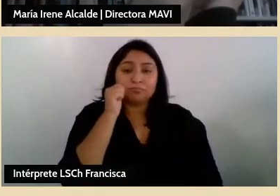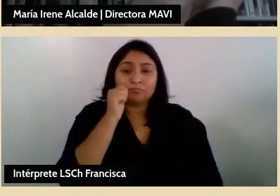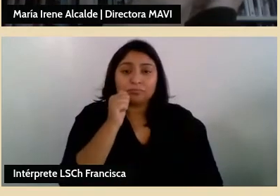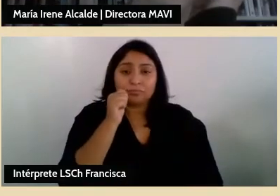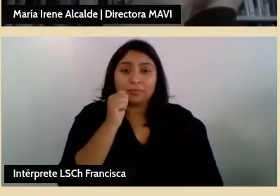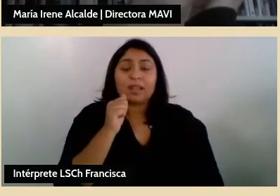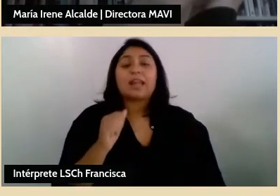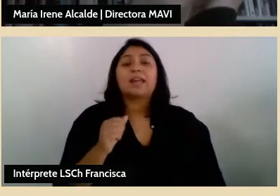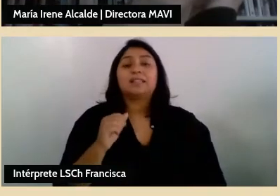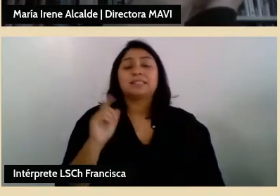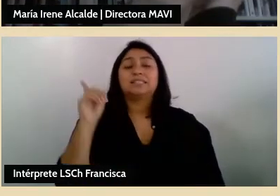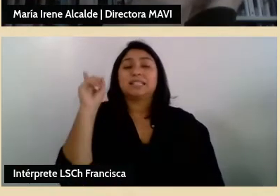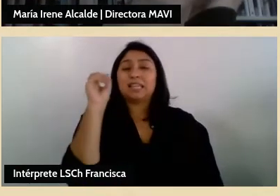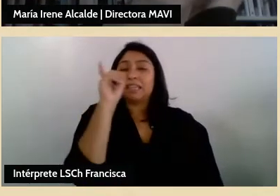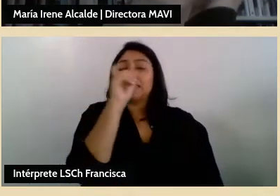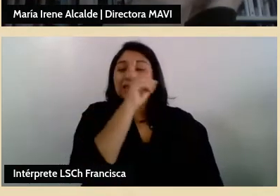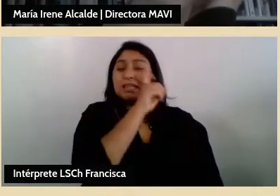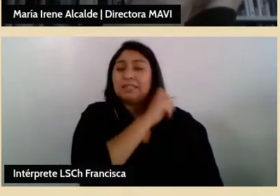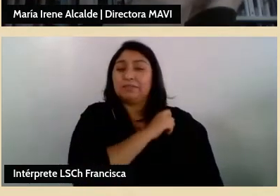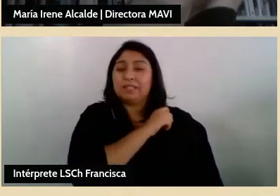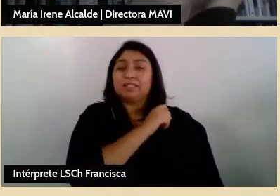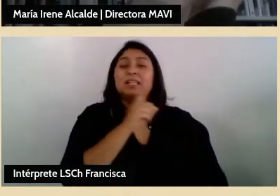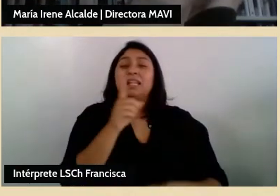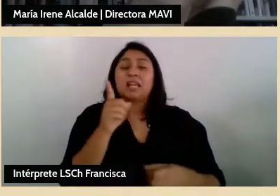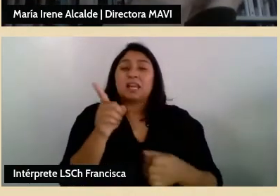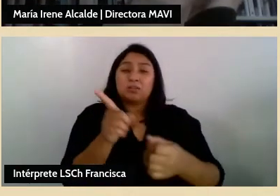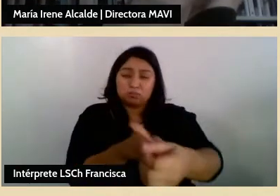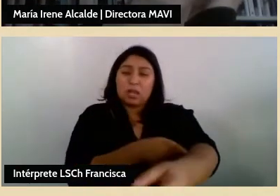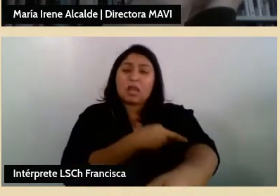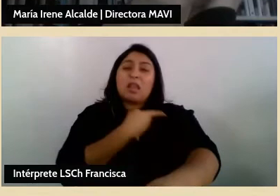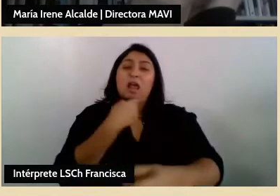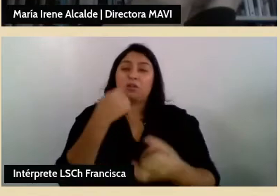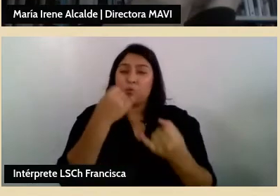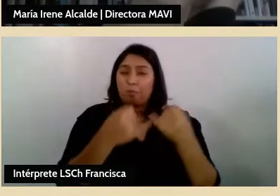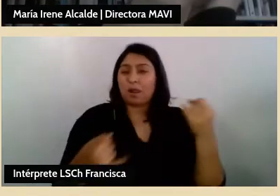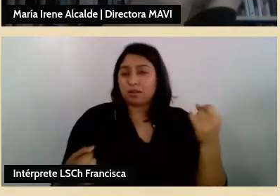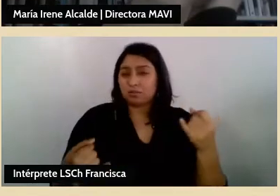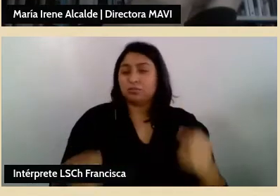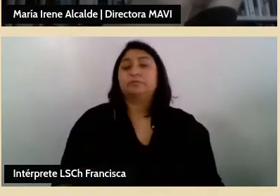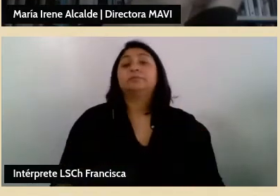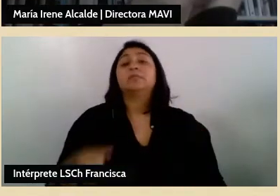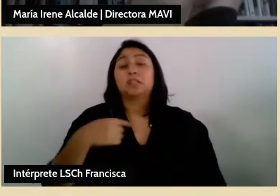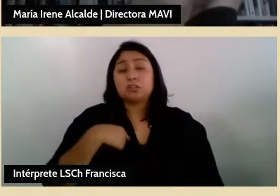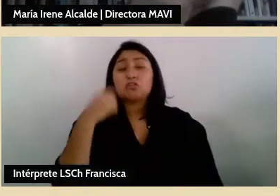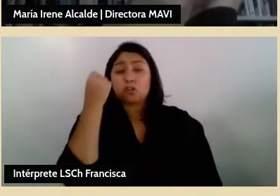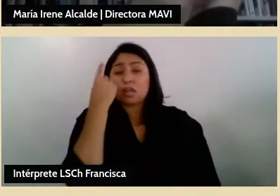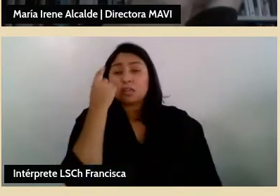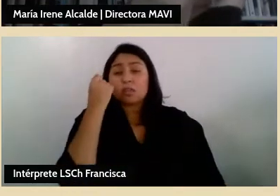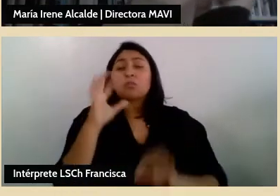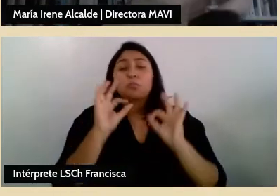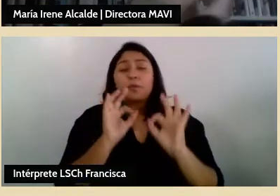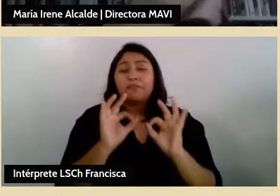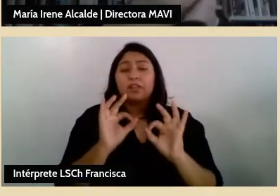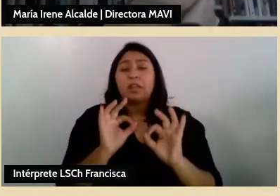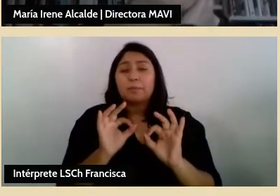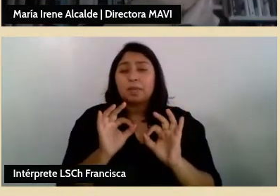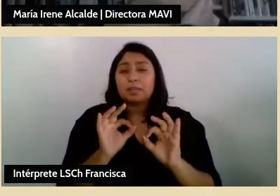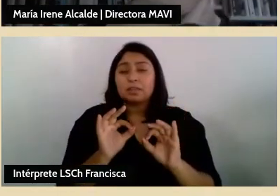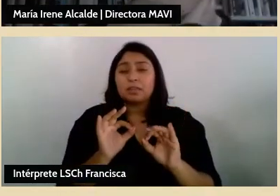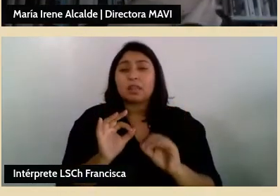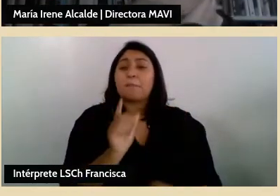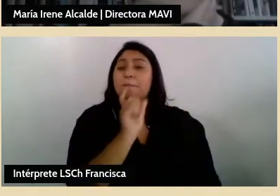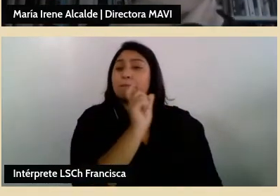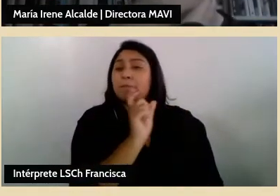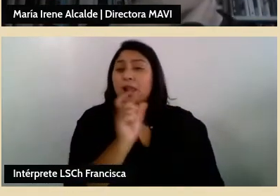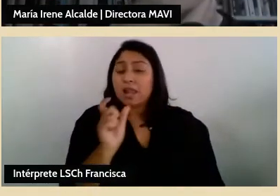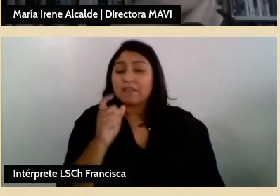complejo, sobre todo en un largo plazo. Así que comprendo perfectamente tus palabras y creo que de alguna